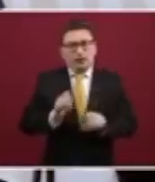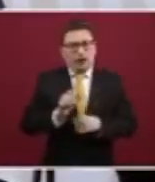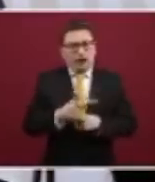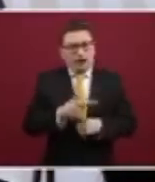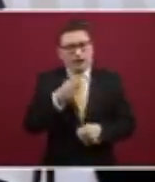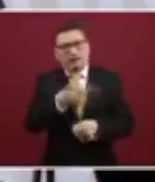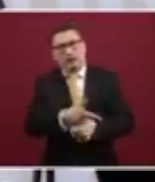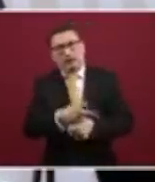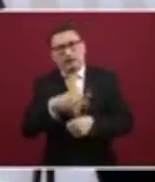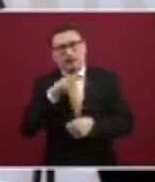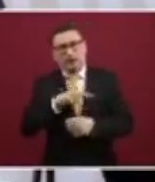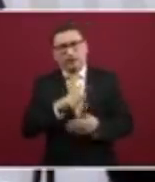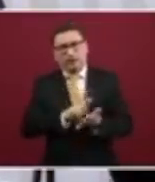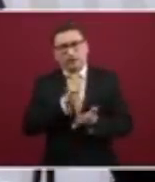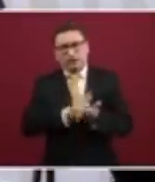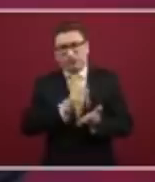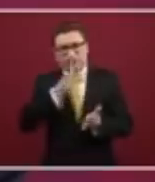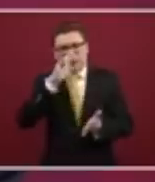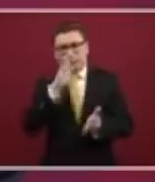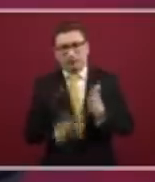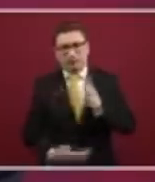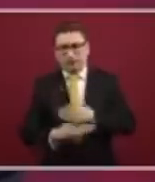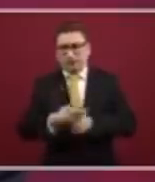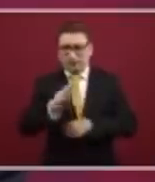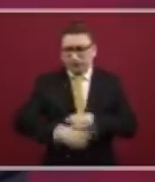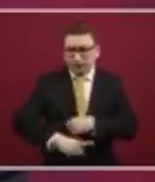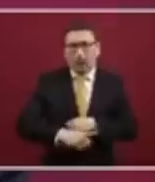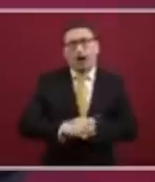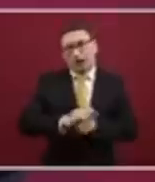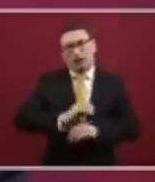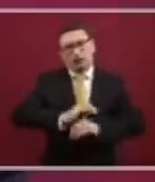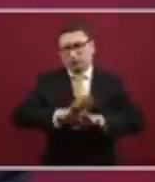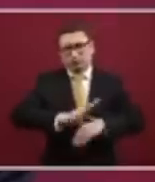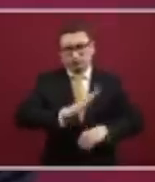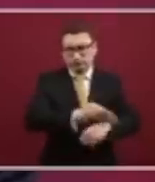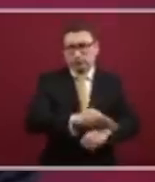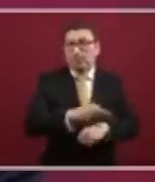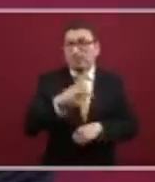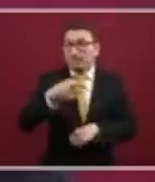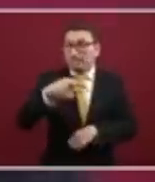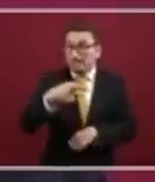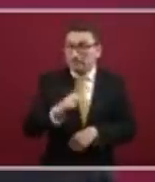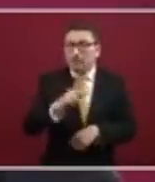pues se tiene que castigar al responsable. Pero el objetivo es